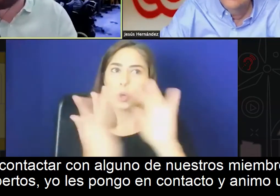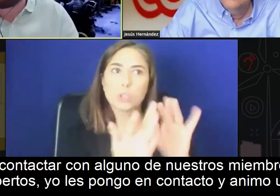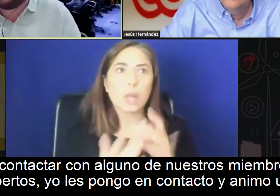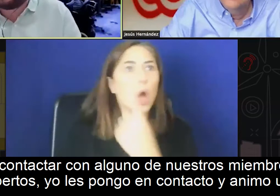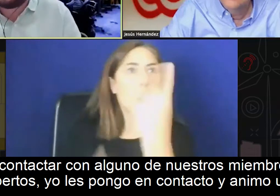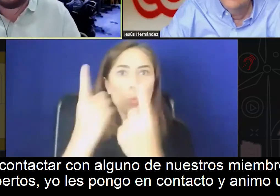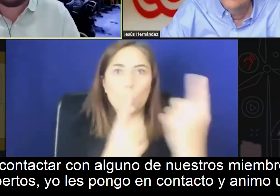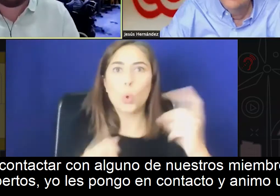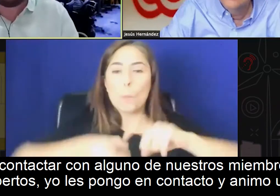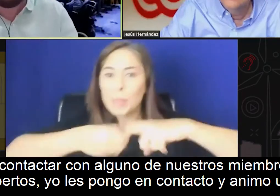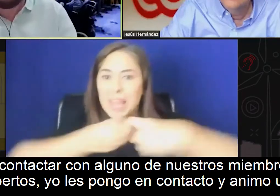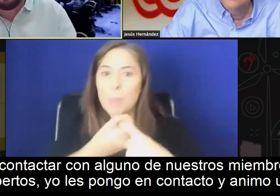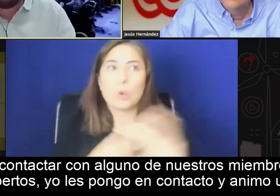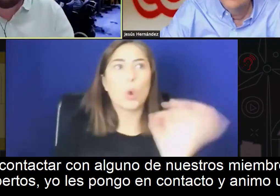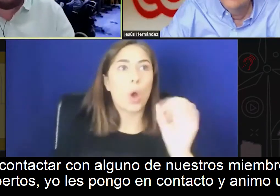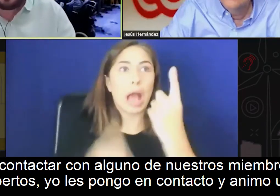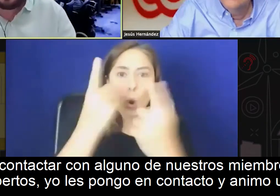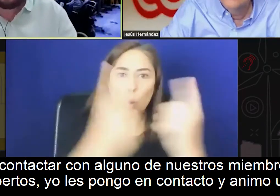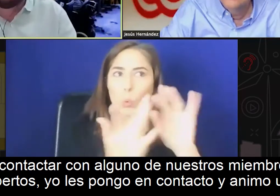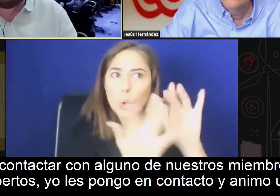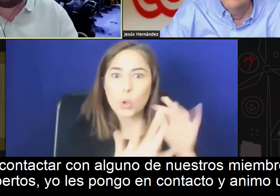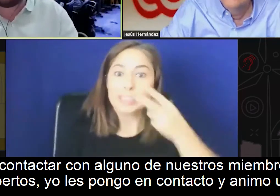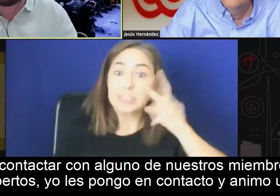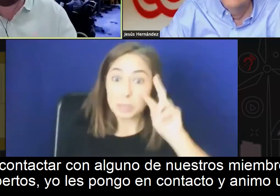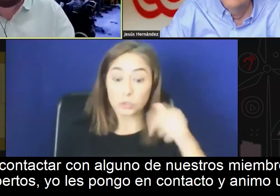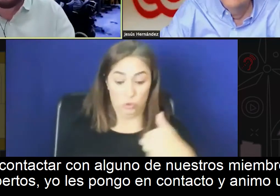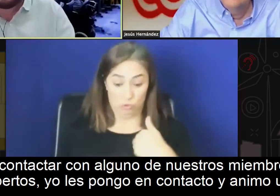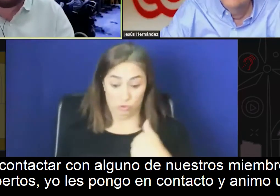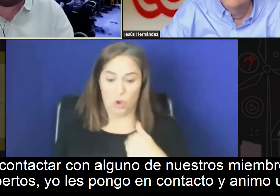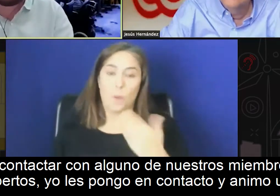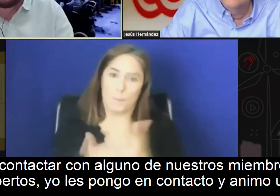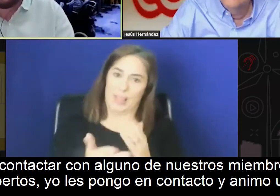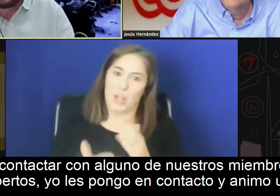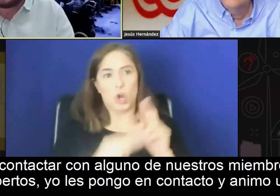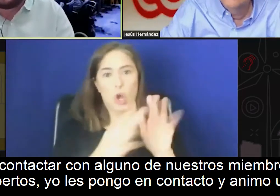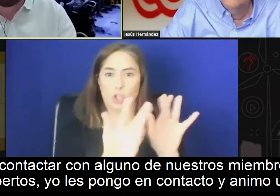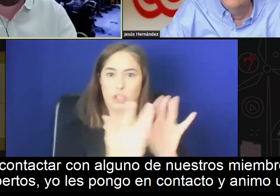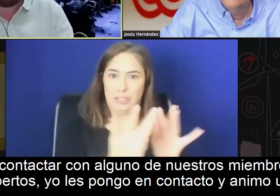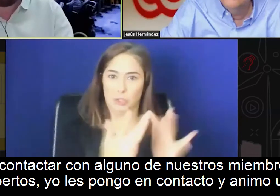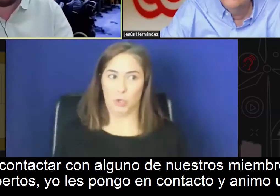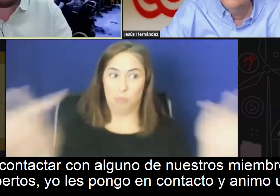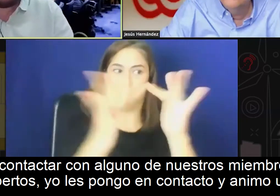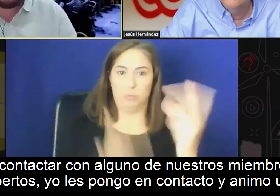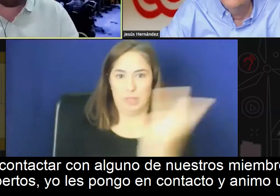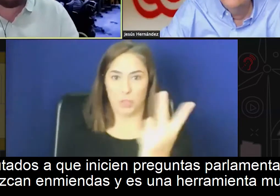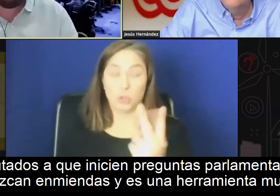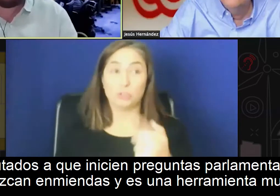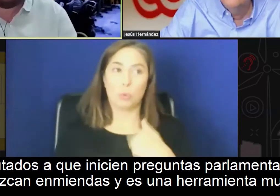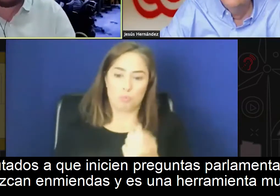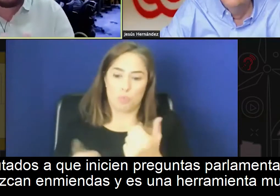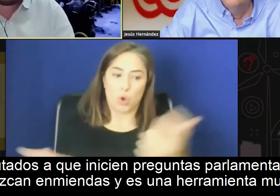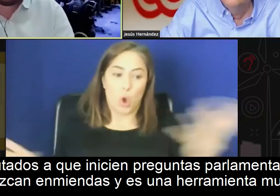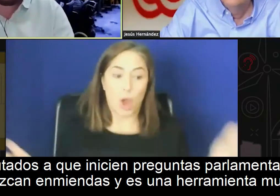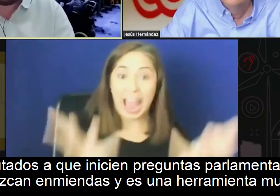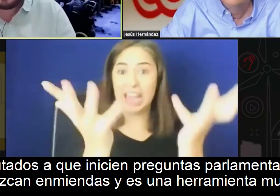de nuestros expertos, yo les pongo en contacto y digamos que animo un poco a los